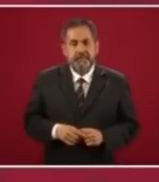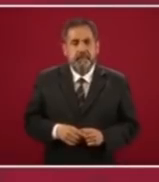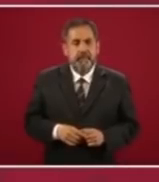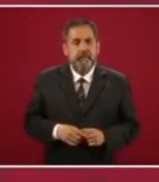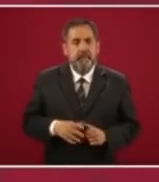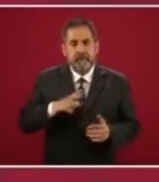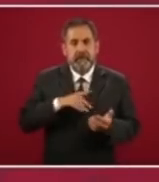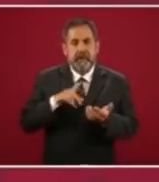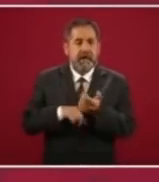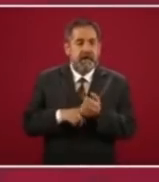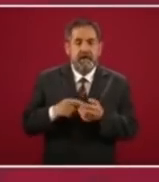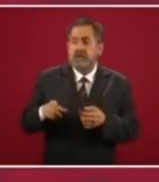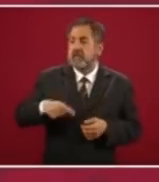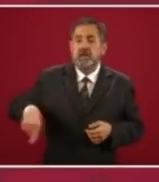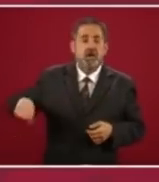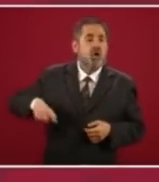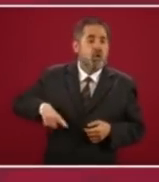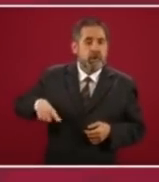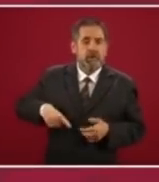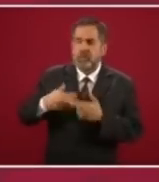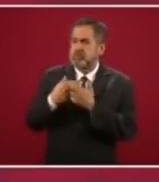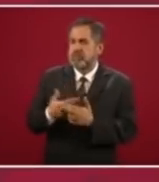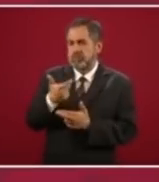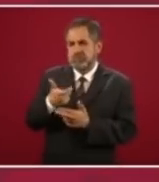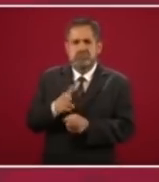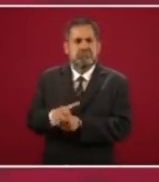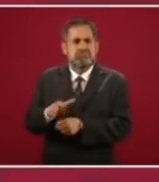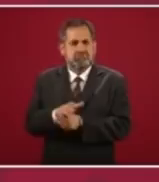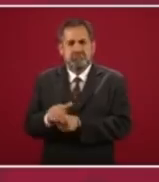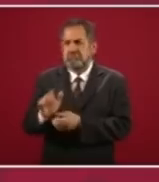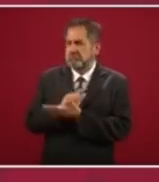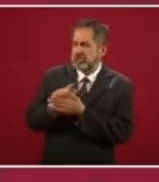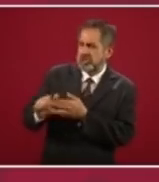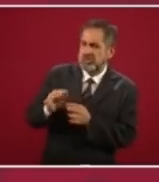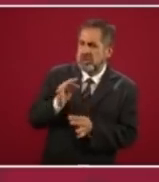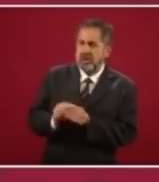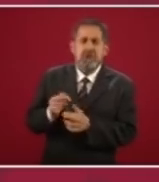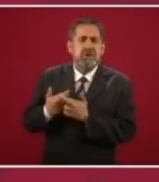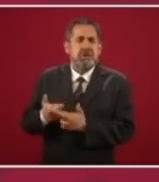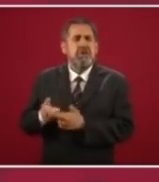hay finanzas públicas sanas en el país